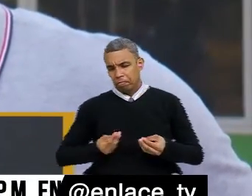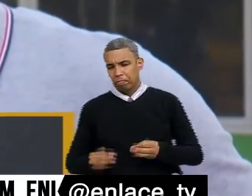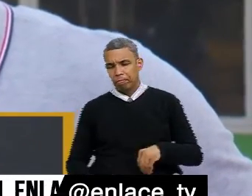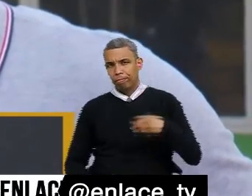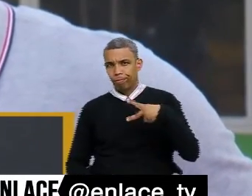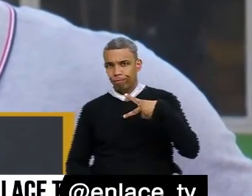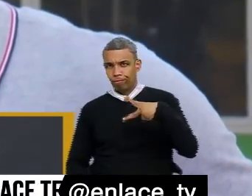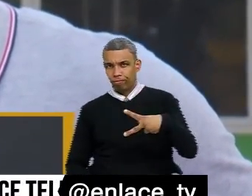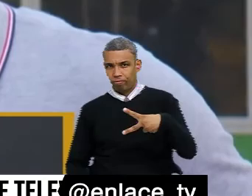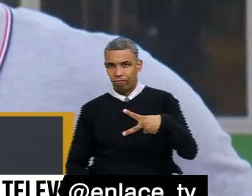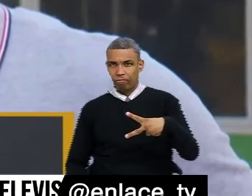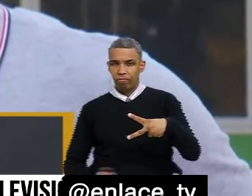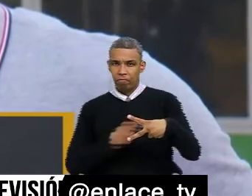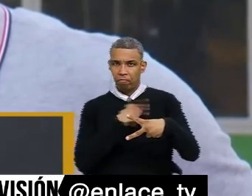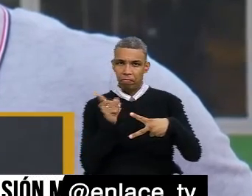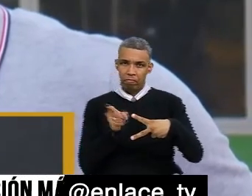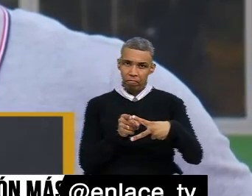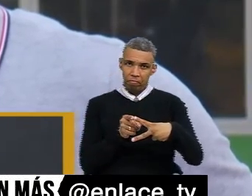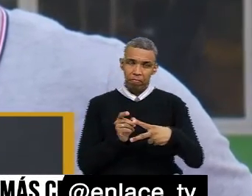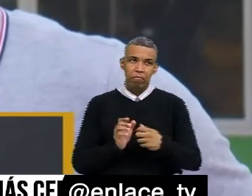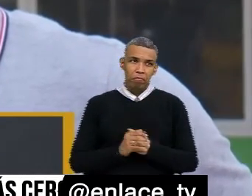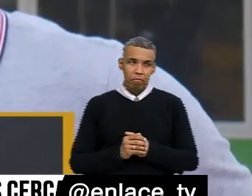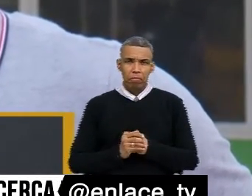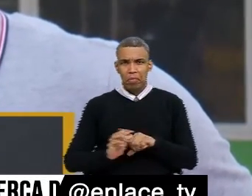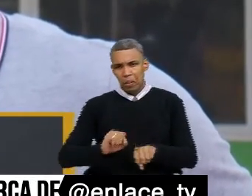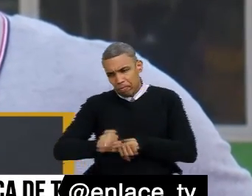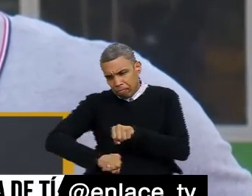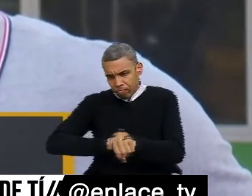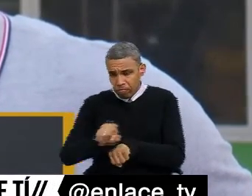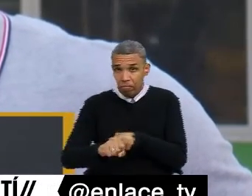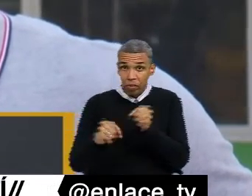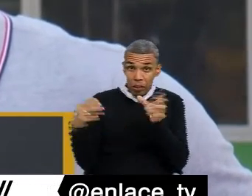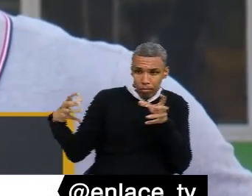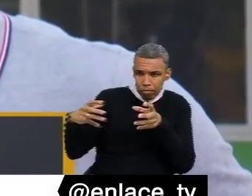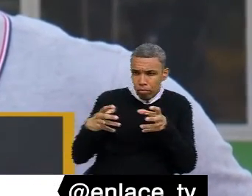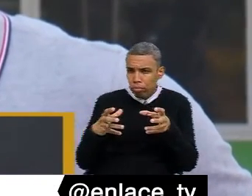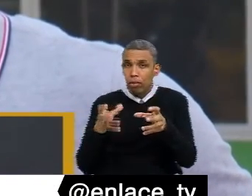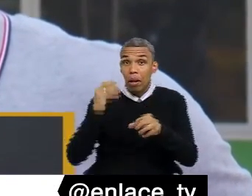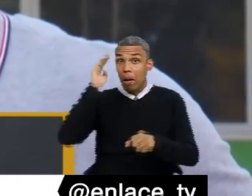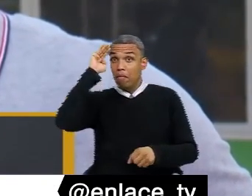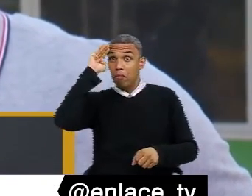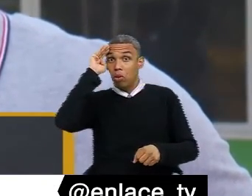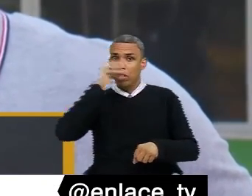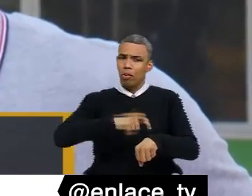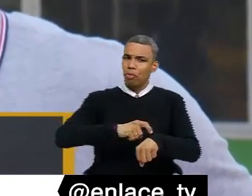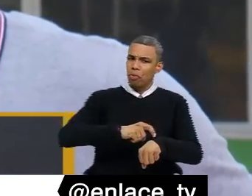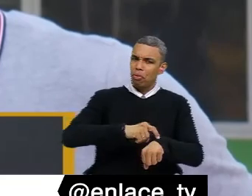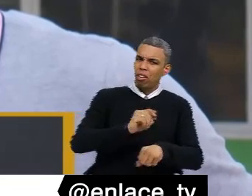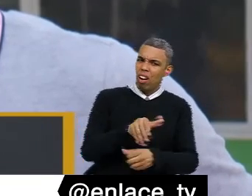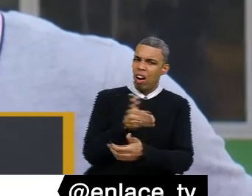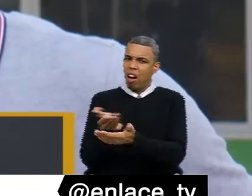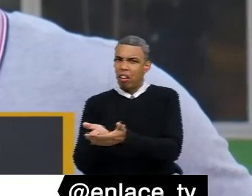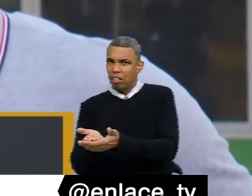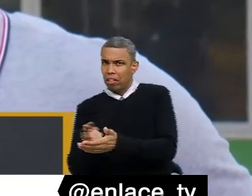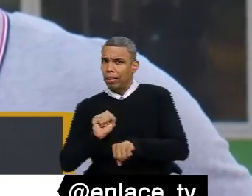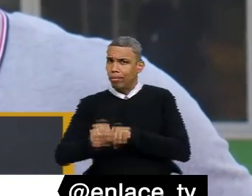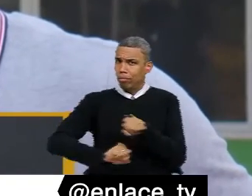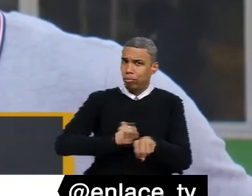tener monitoreo constante de la policía en las horas picos, donde salen